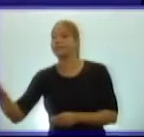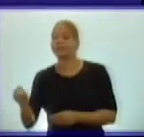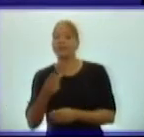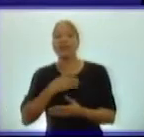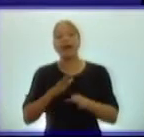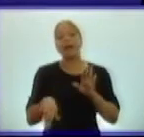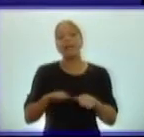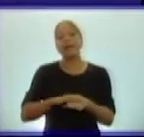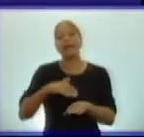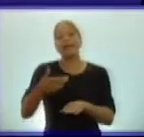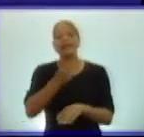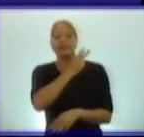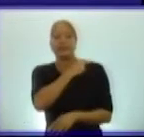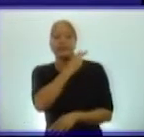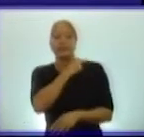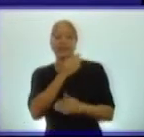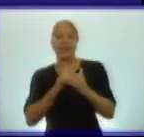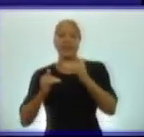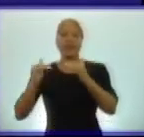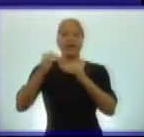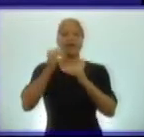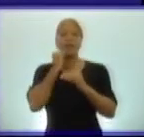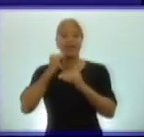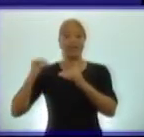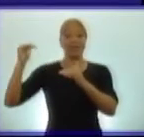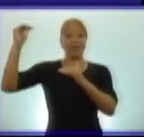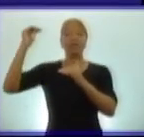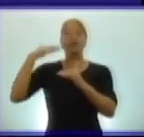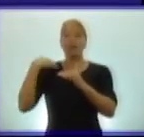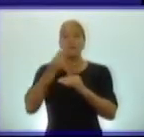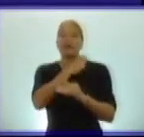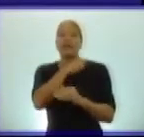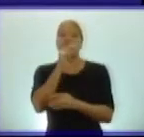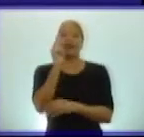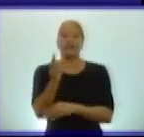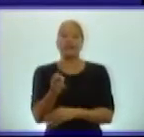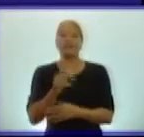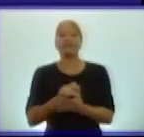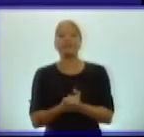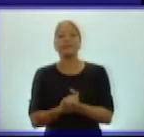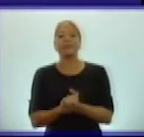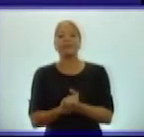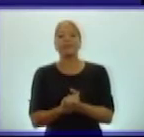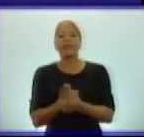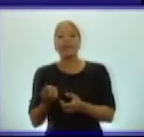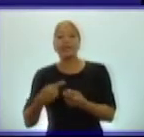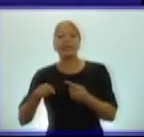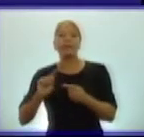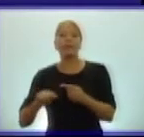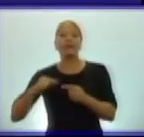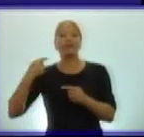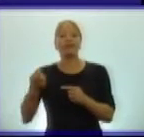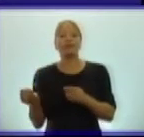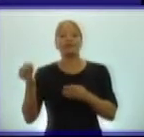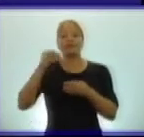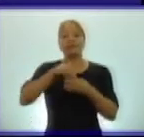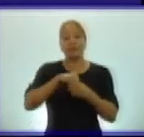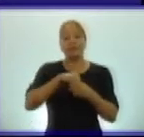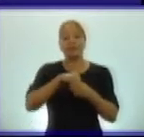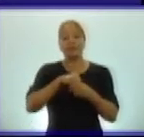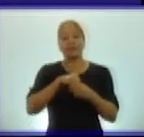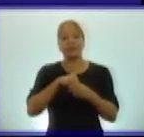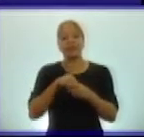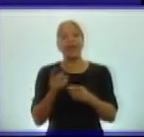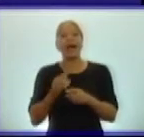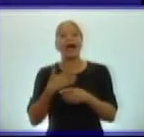y que esa distribución de tierras, que fue además no fue equitativa, que fue, reitero, fíjense que como estoy reiterando, pero es un elemento importante, a